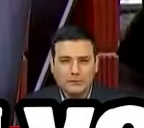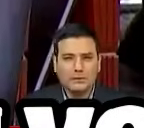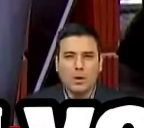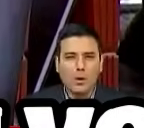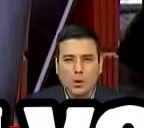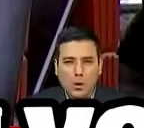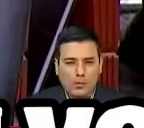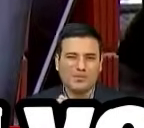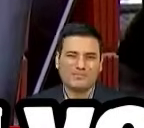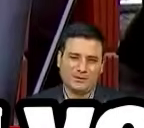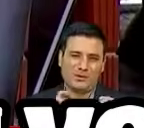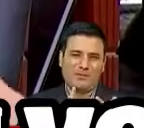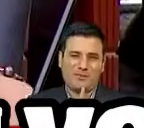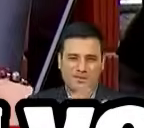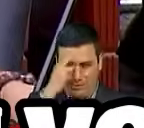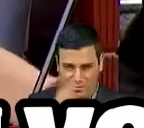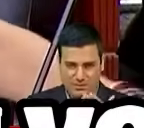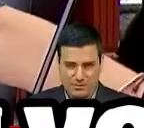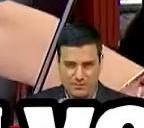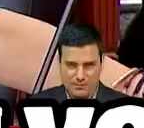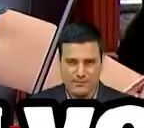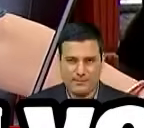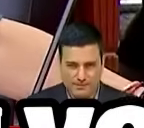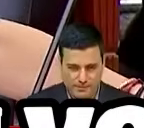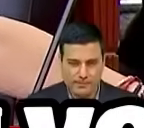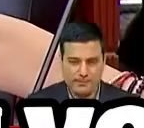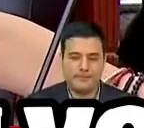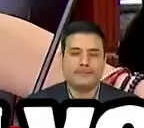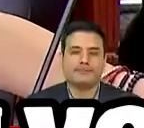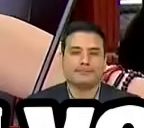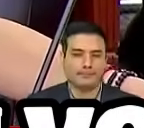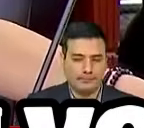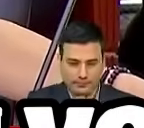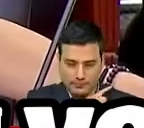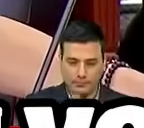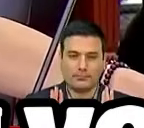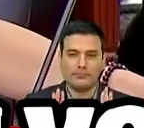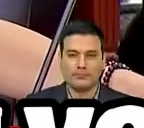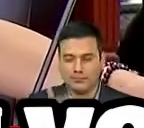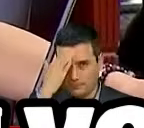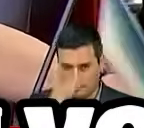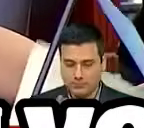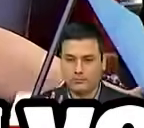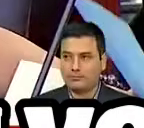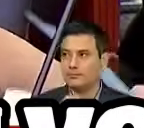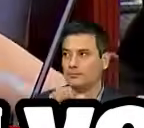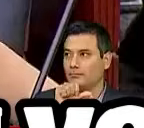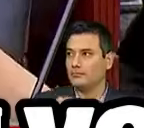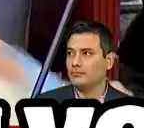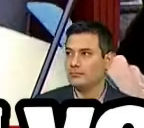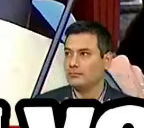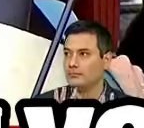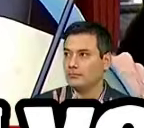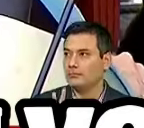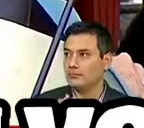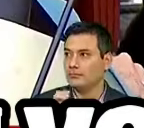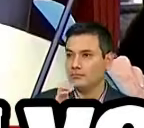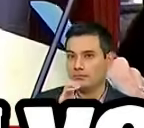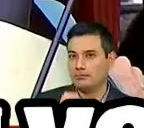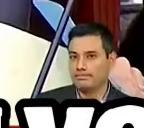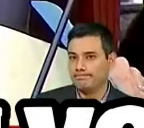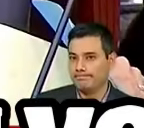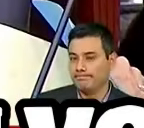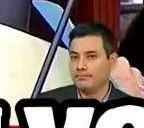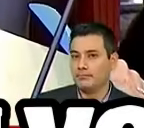los delitos electorales que, como ya sabemos, pues constan en el artículo 19 de nuestra Constitución, el